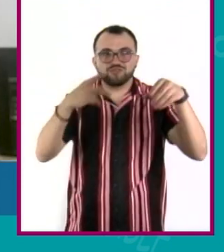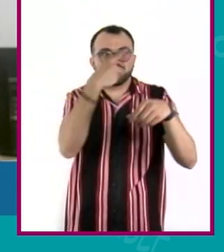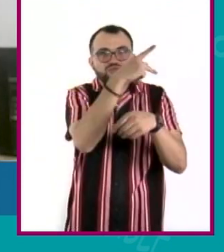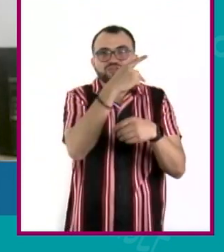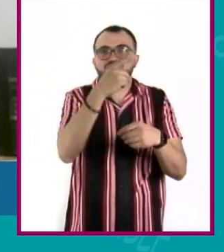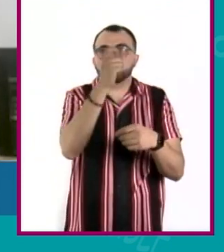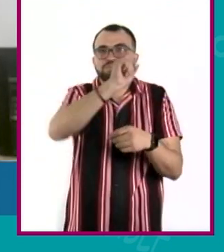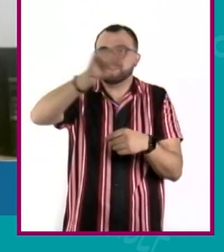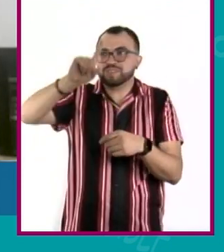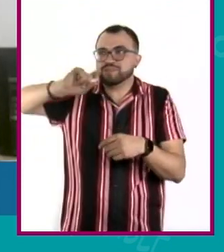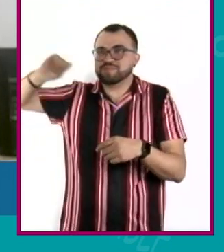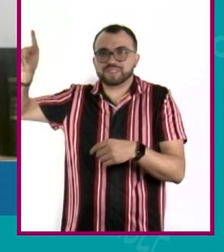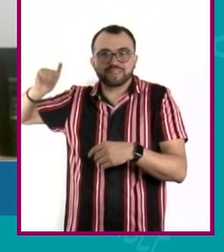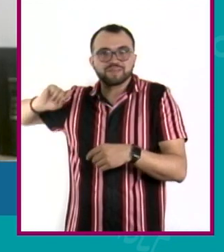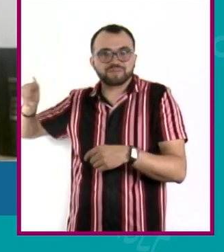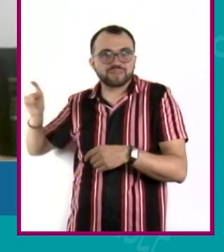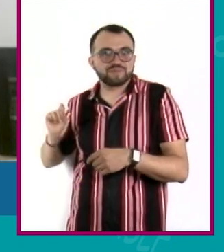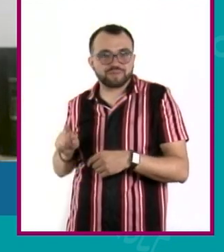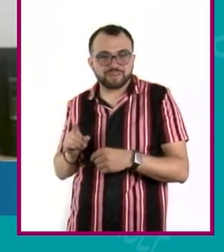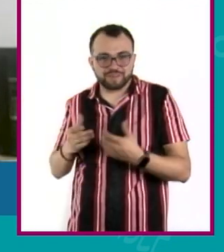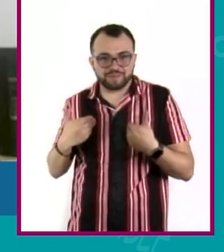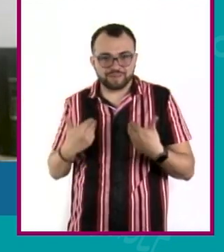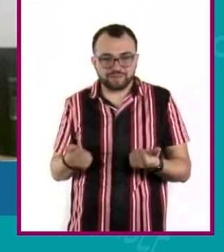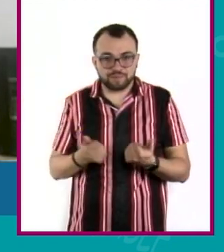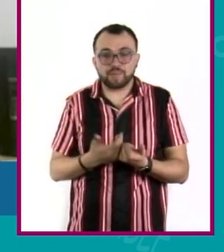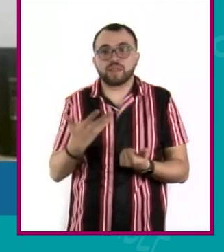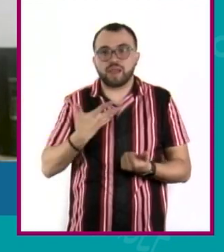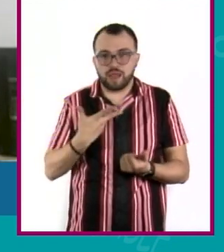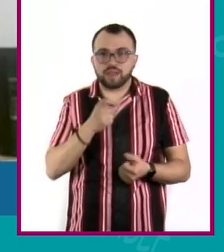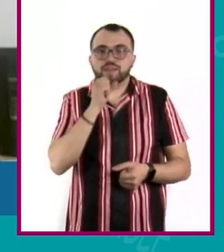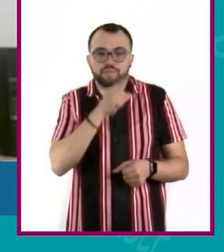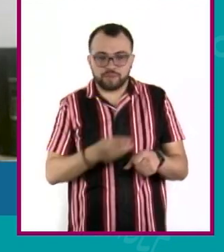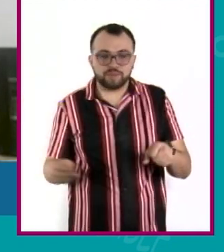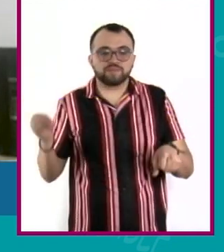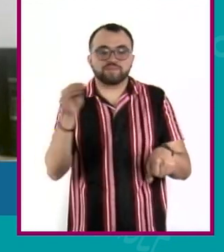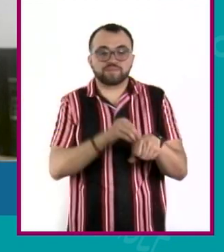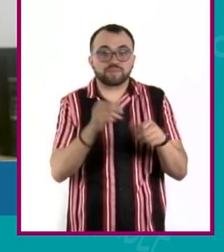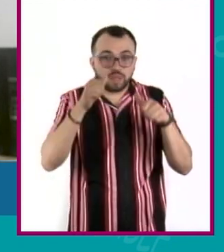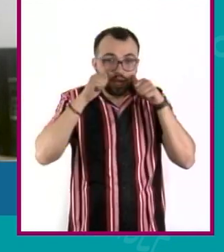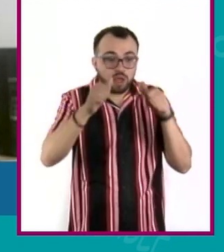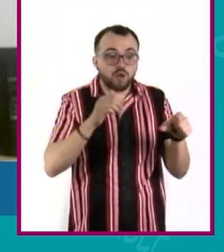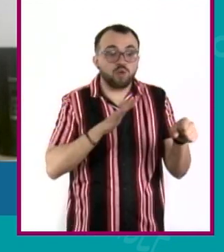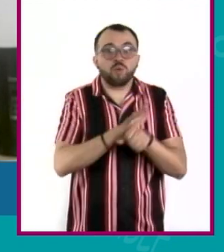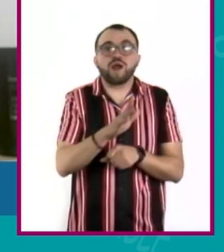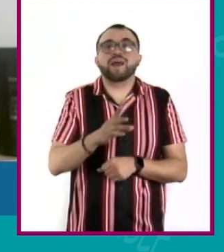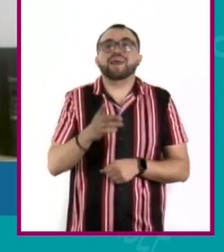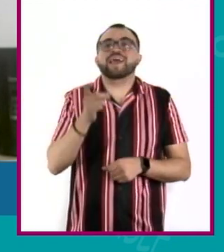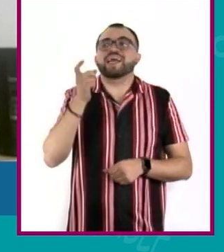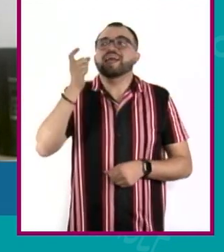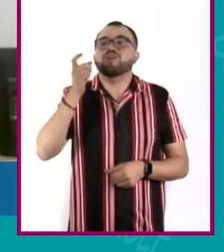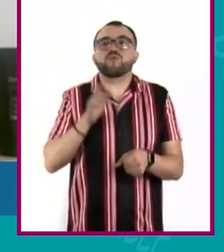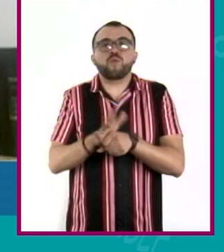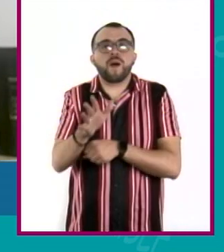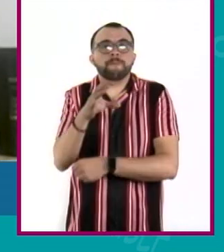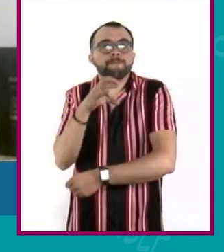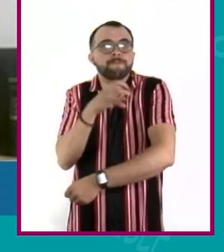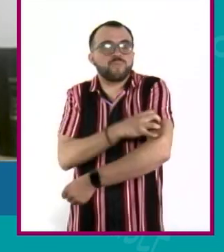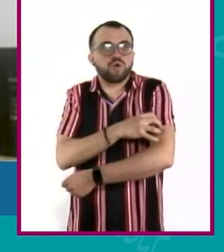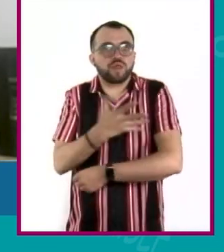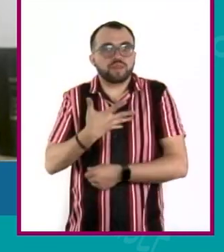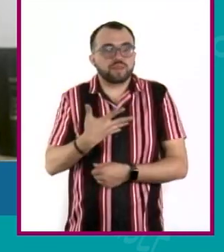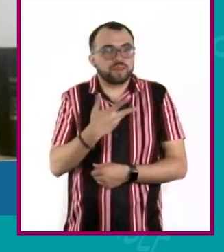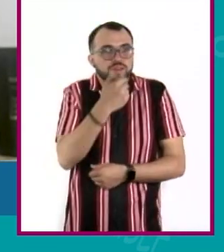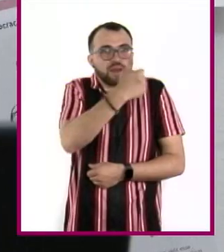múltiples polos que detentan el poder, también habría que poner atención en qué tipo de poder están ejerciendo para entrar